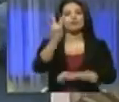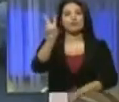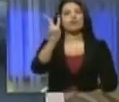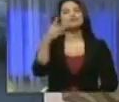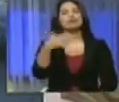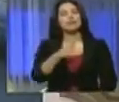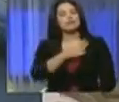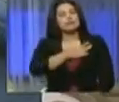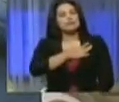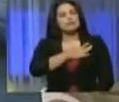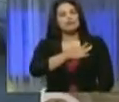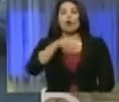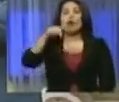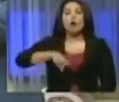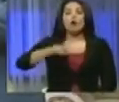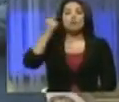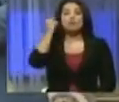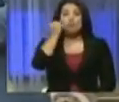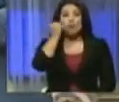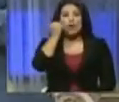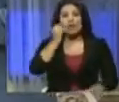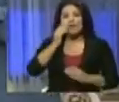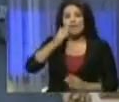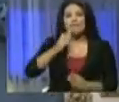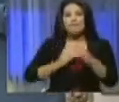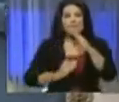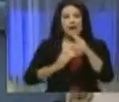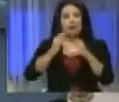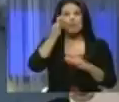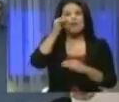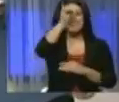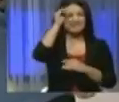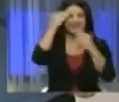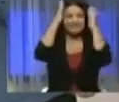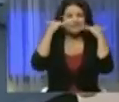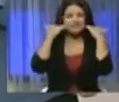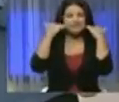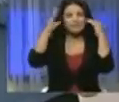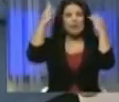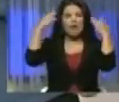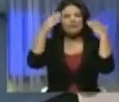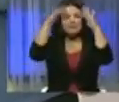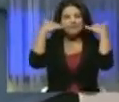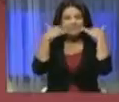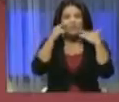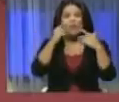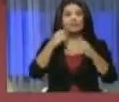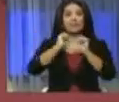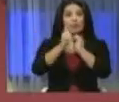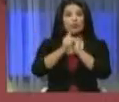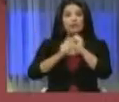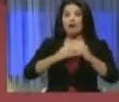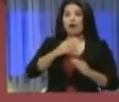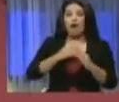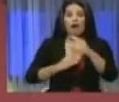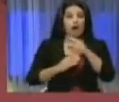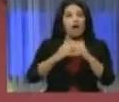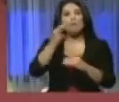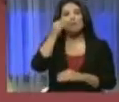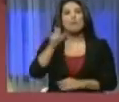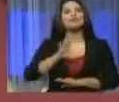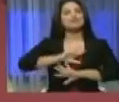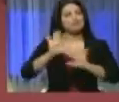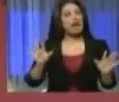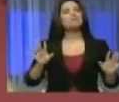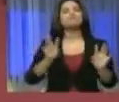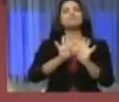Hoy Yulimar dio una rueda de prensa. Yulimar, gracias por los conceptos que has emitido y tu compromiso con Venezuela. Y